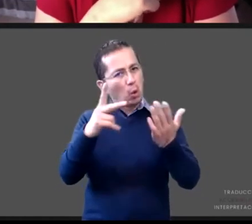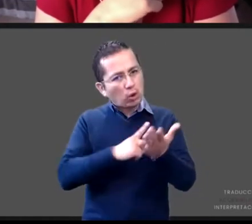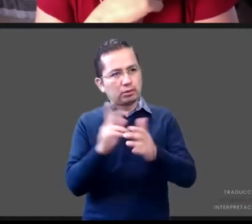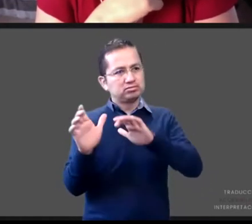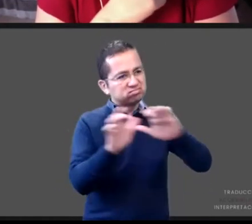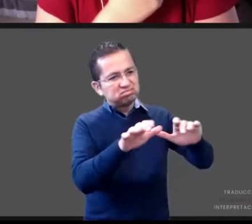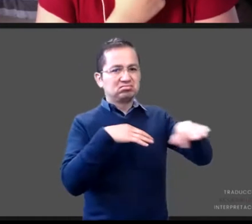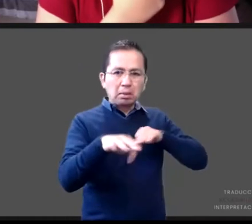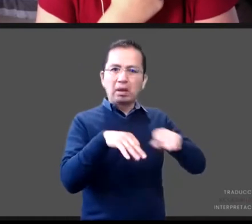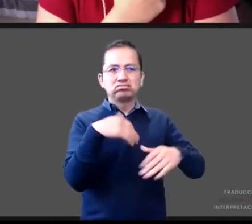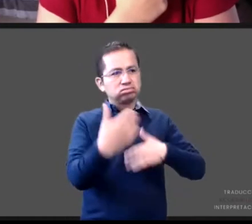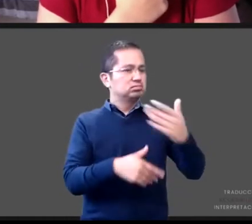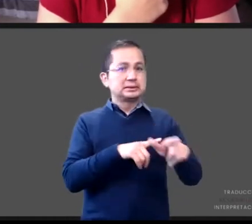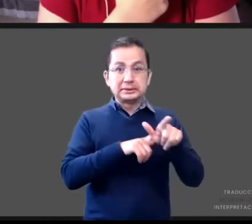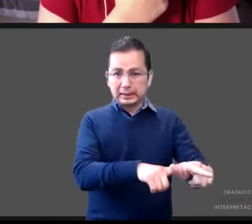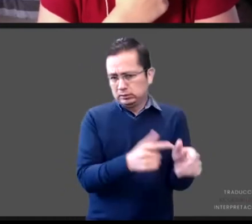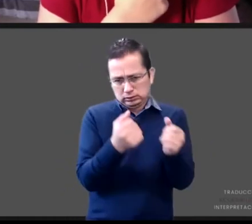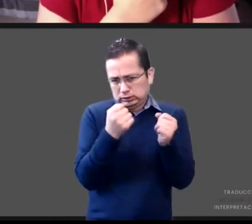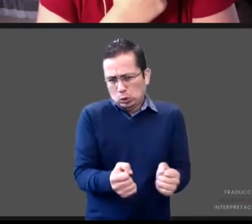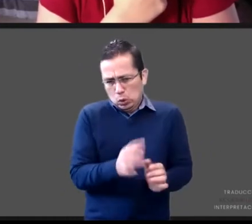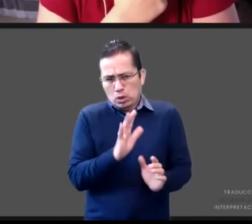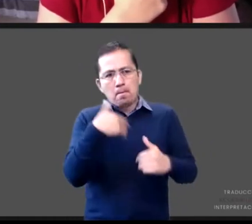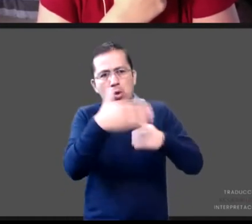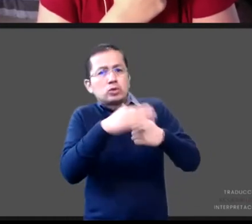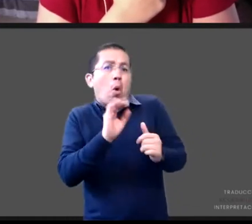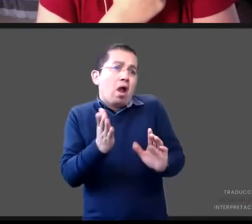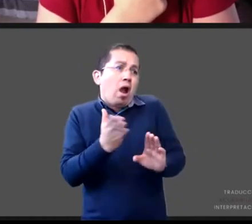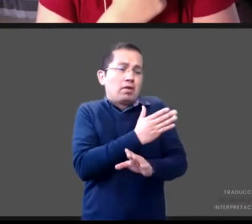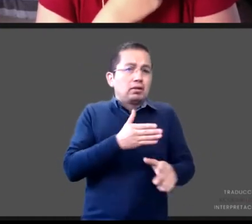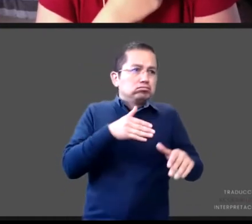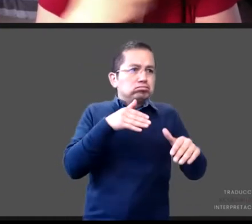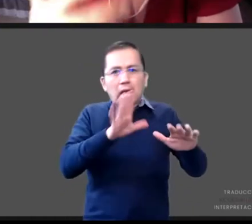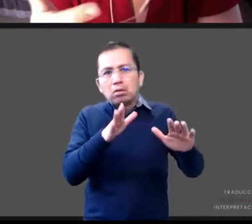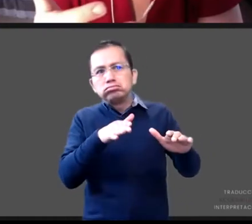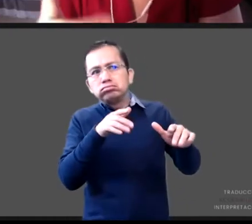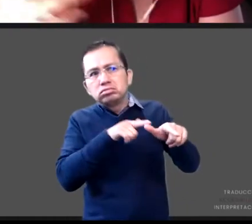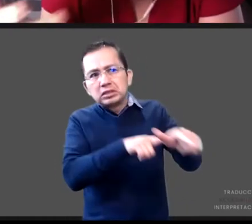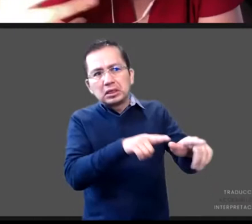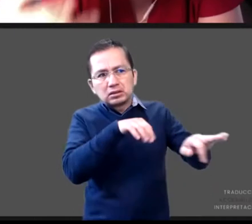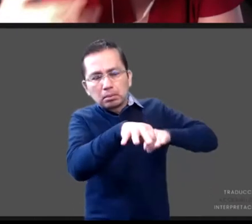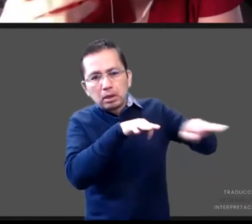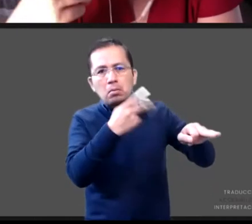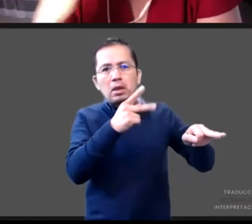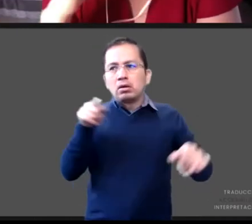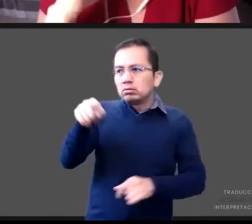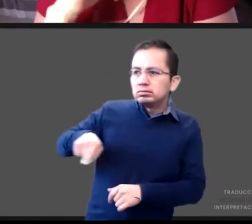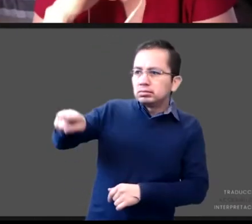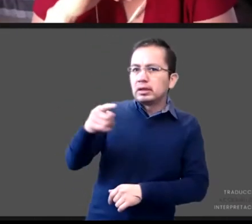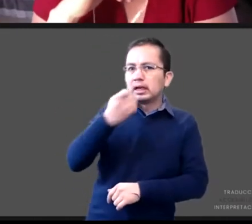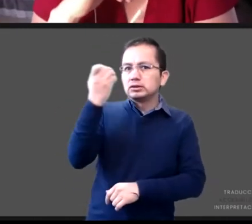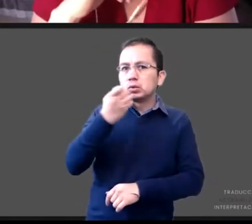no hay todavía claridad sobre cuándo vamos a regresar a la escuela tradicional, digamos, a la escuela en el sentido físico.